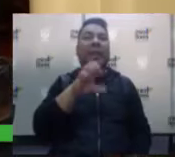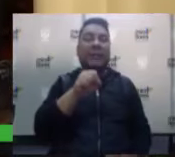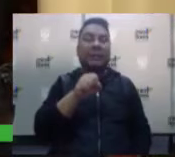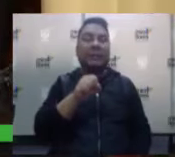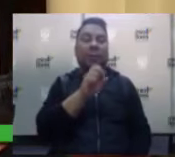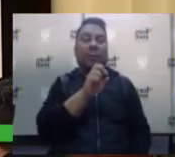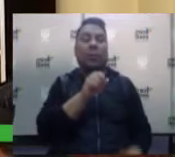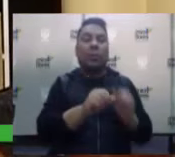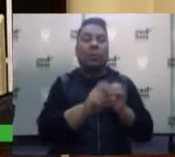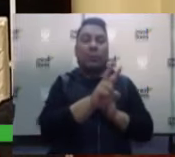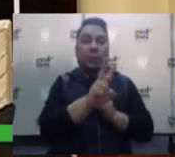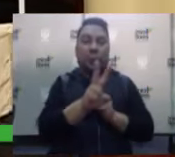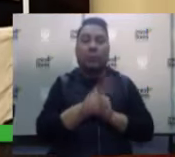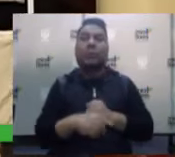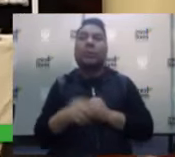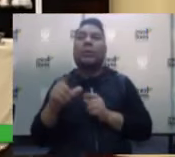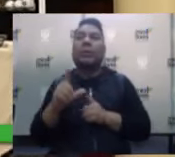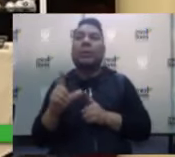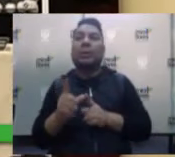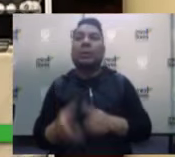mayo.